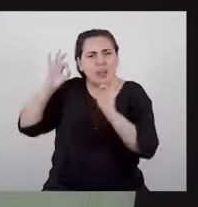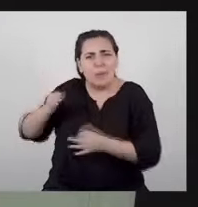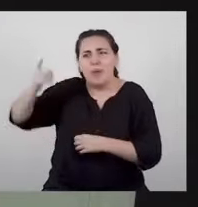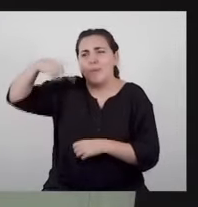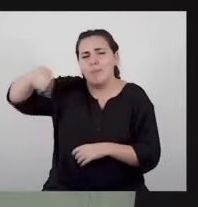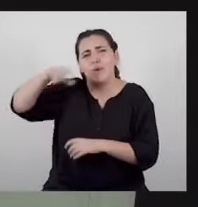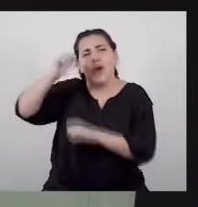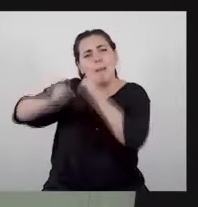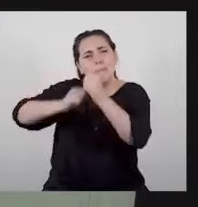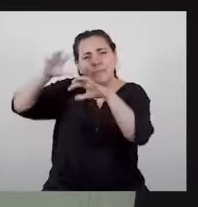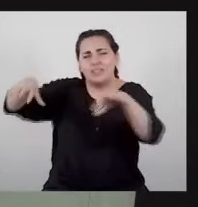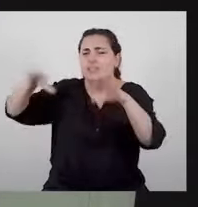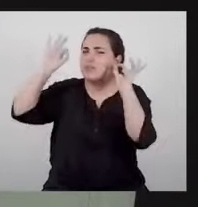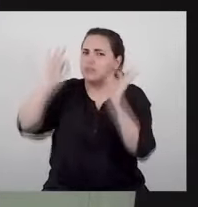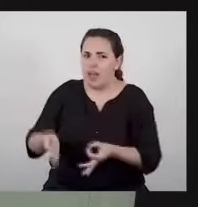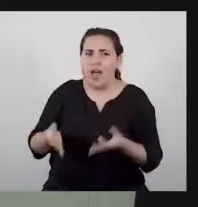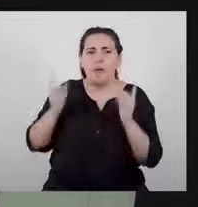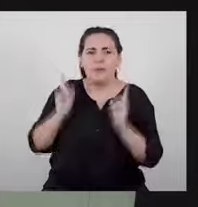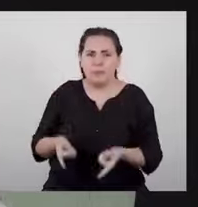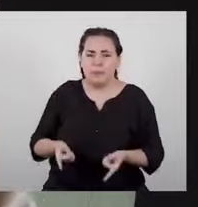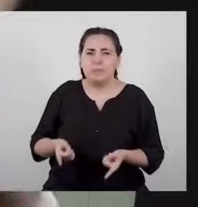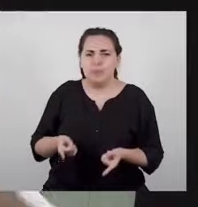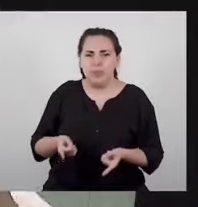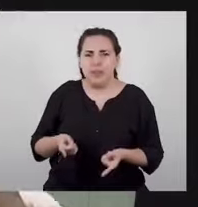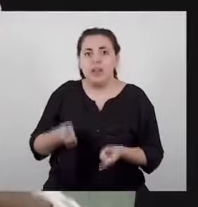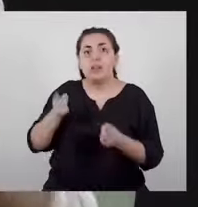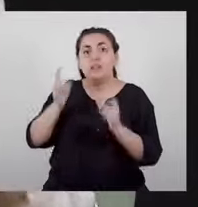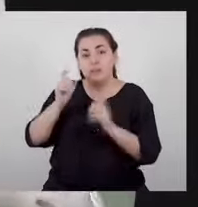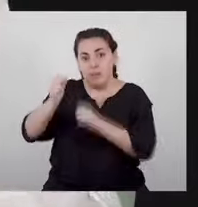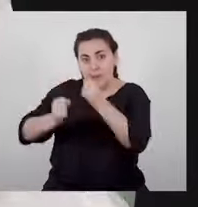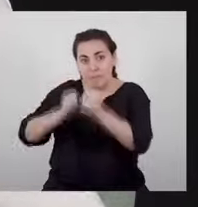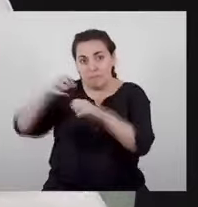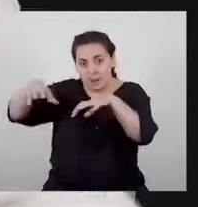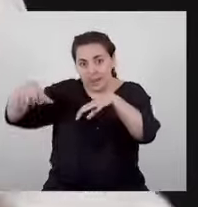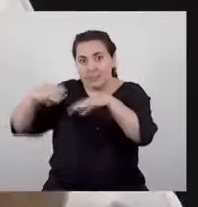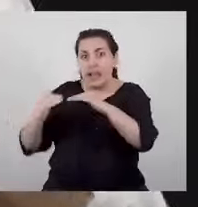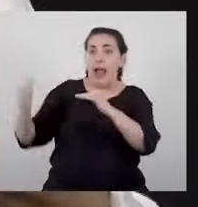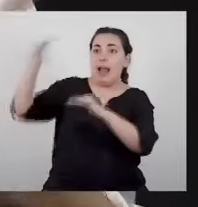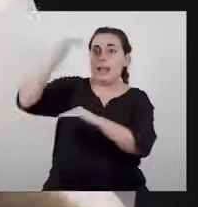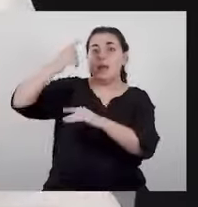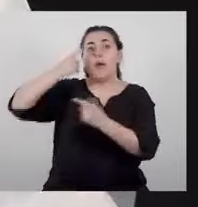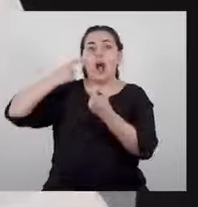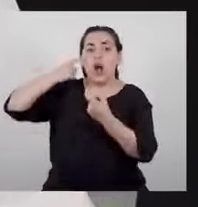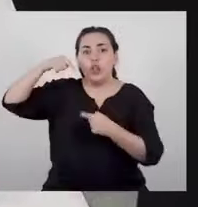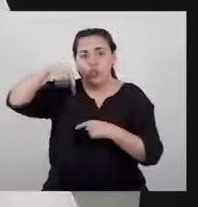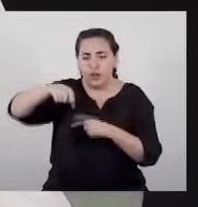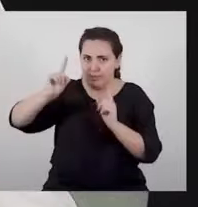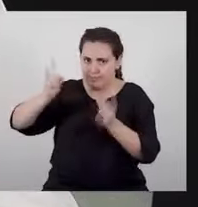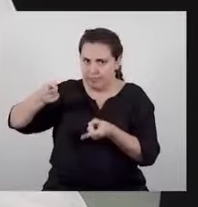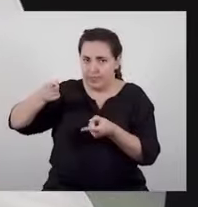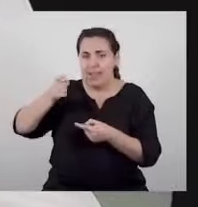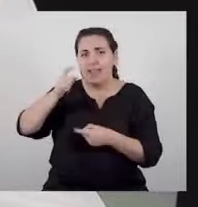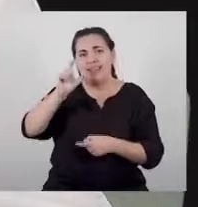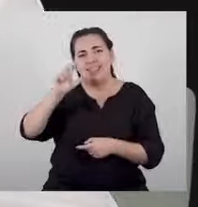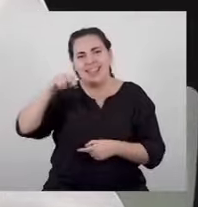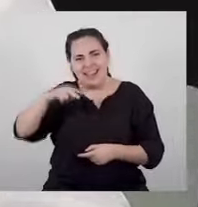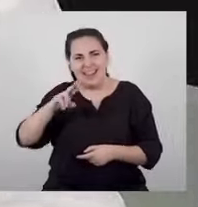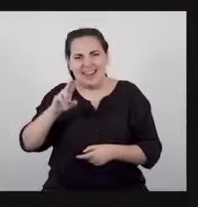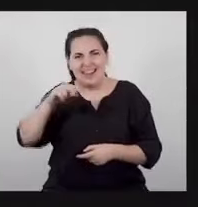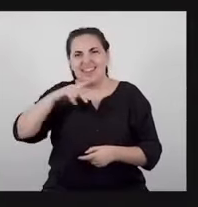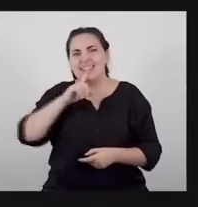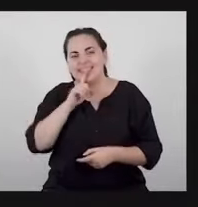empresas. Y a quienes controlan las empresas porque acá están involucrados por supuesto la CNRT que tiene que controlar